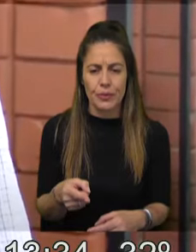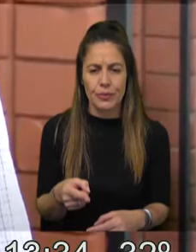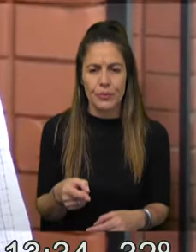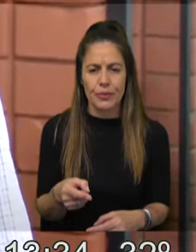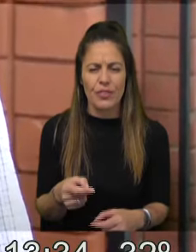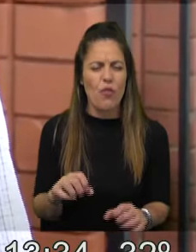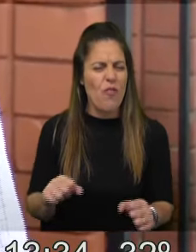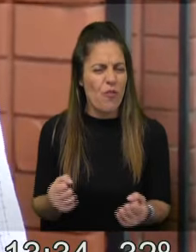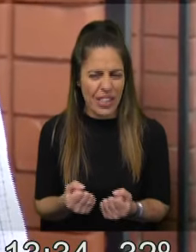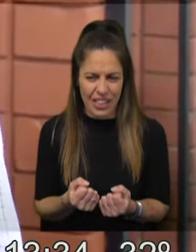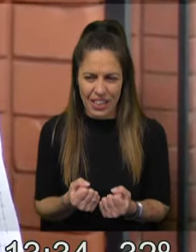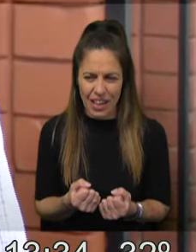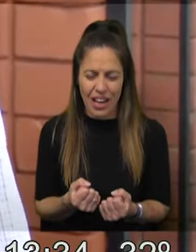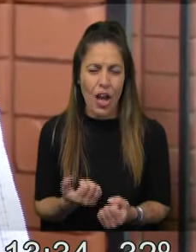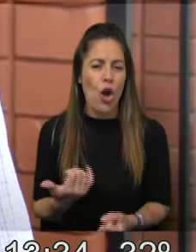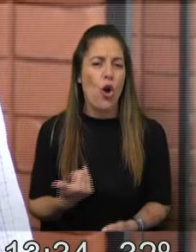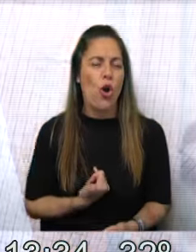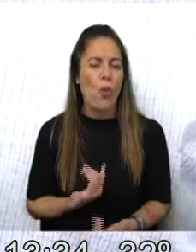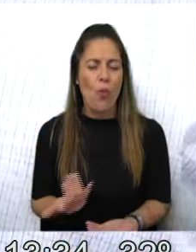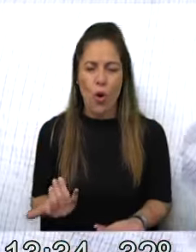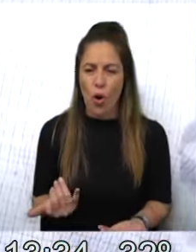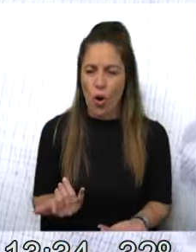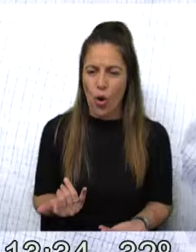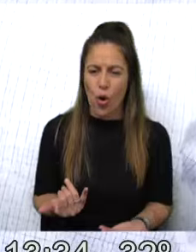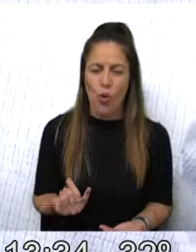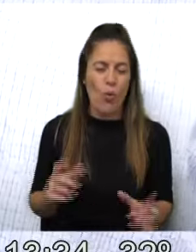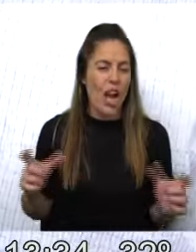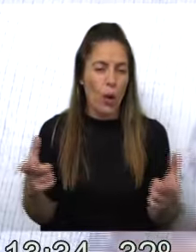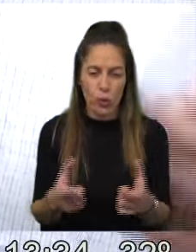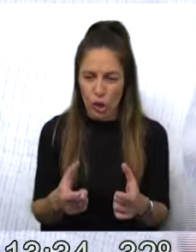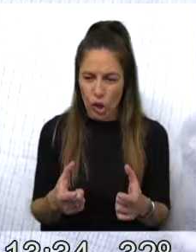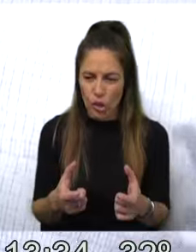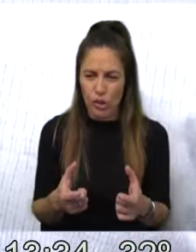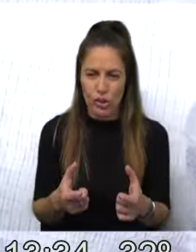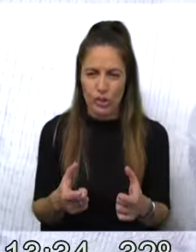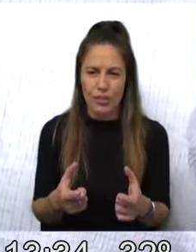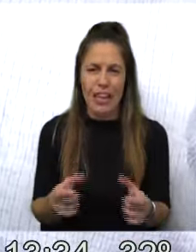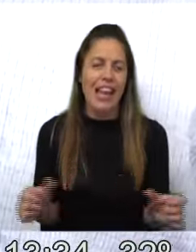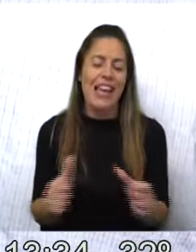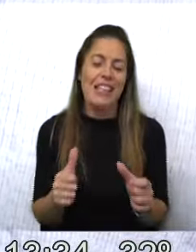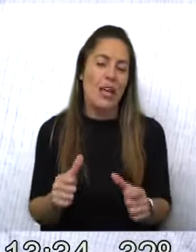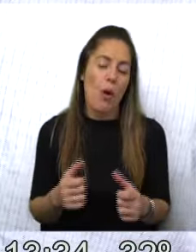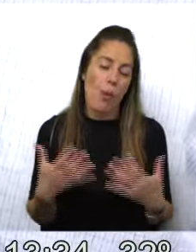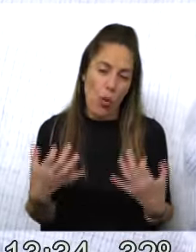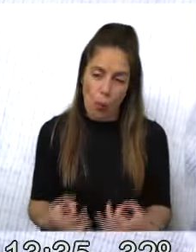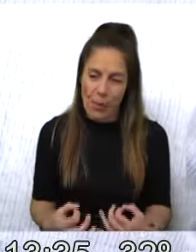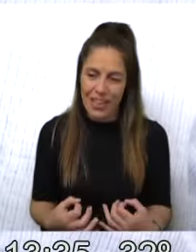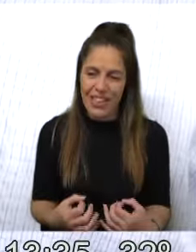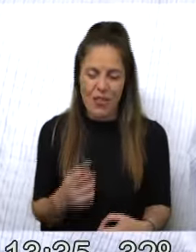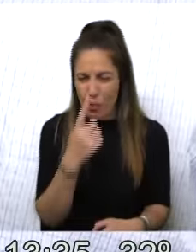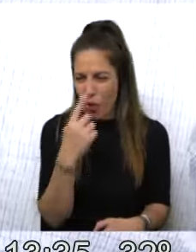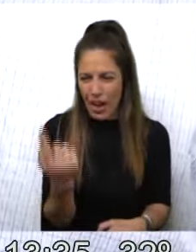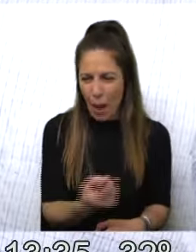fue fría, ¿viste? Fue como una reunión, la hacemos por cumplir, fue muy